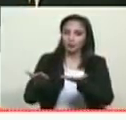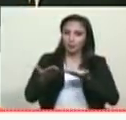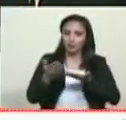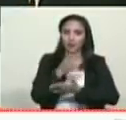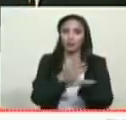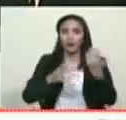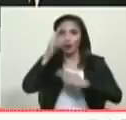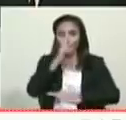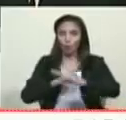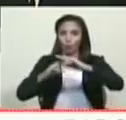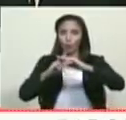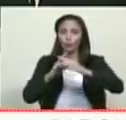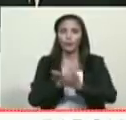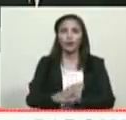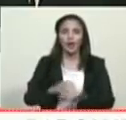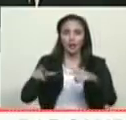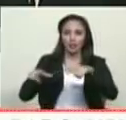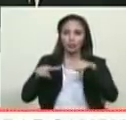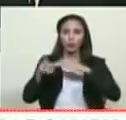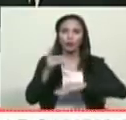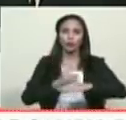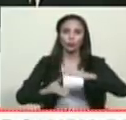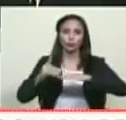culturas ancestrales.